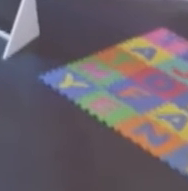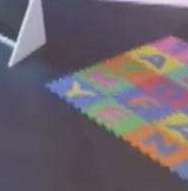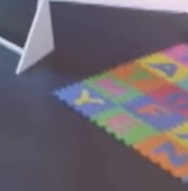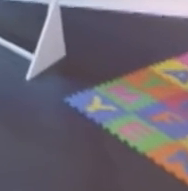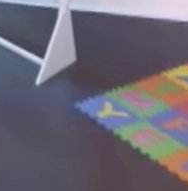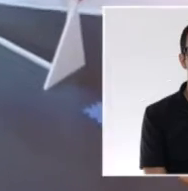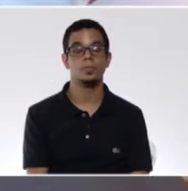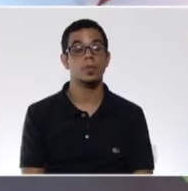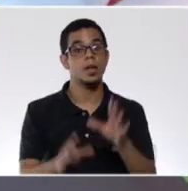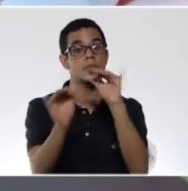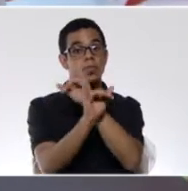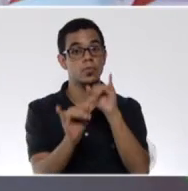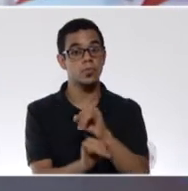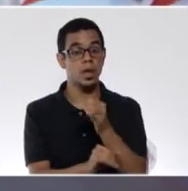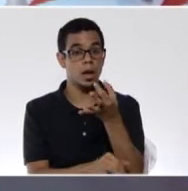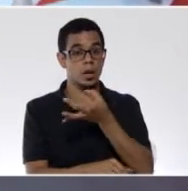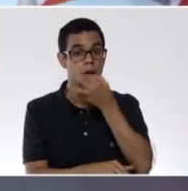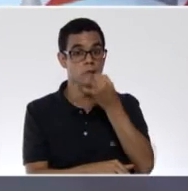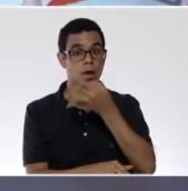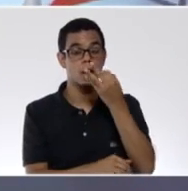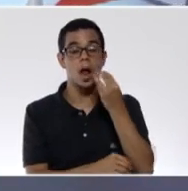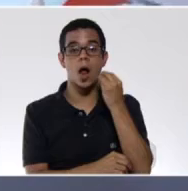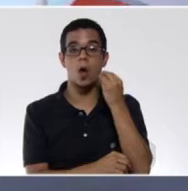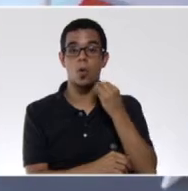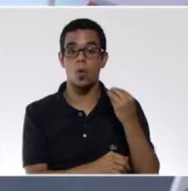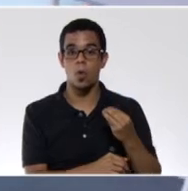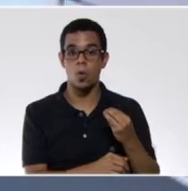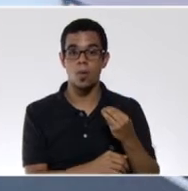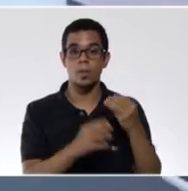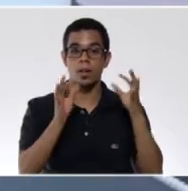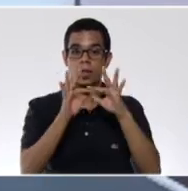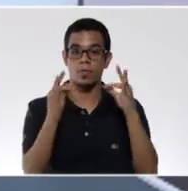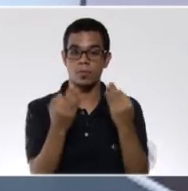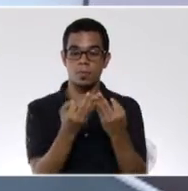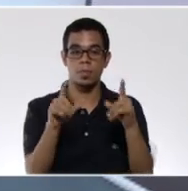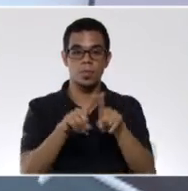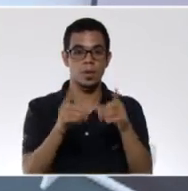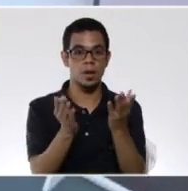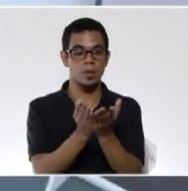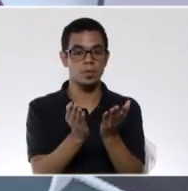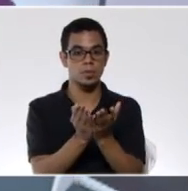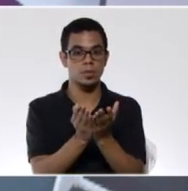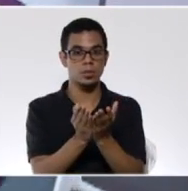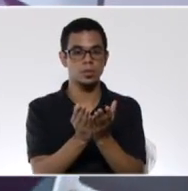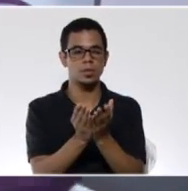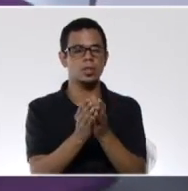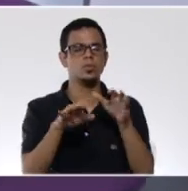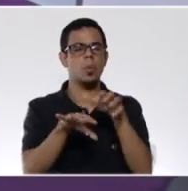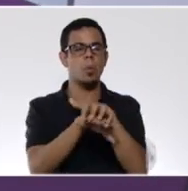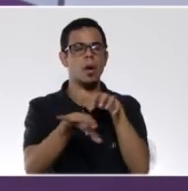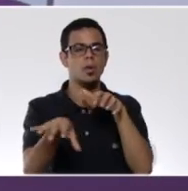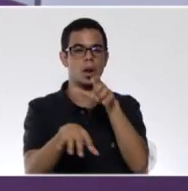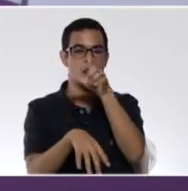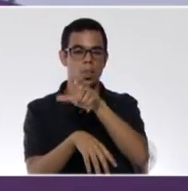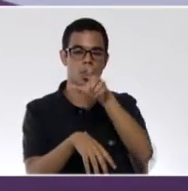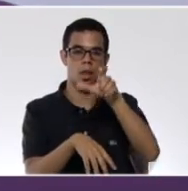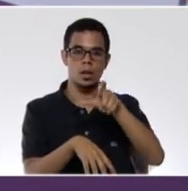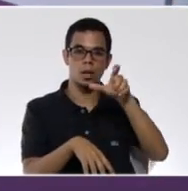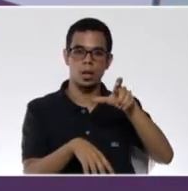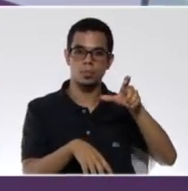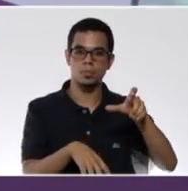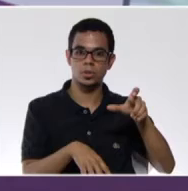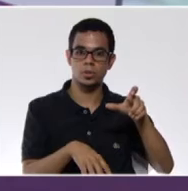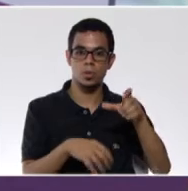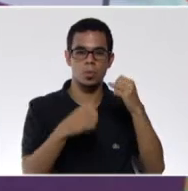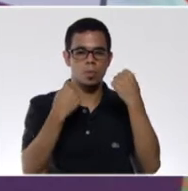Feliz tarde a toda la jovial audiencia del programa Cada Familia Una Escuela, en el que muchísimas personas, tanto en la parte didáctica